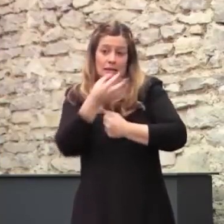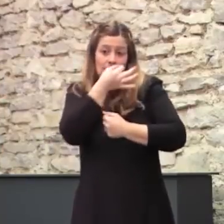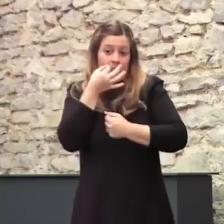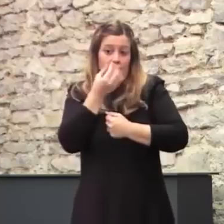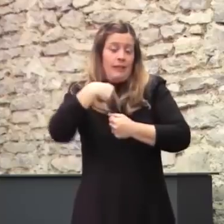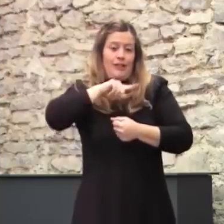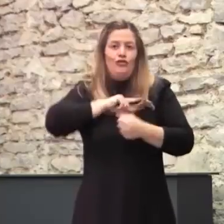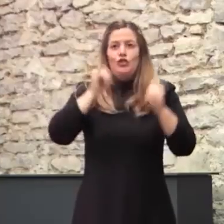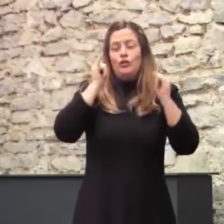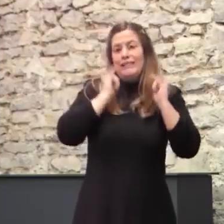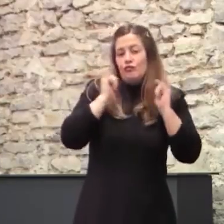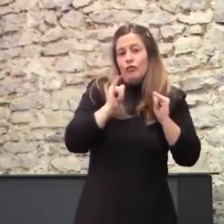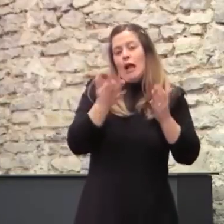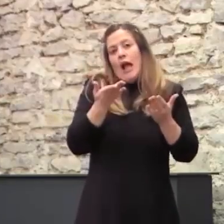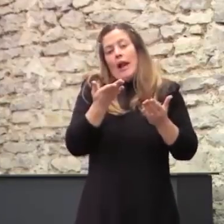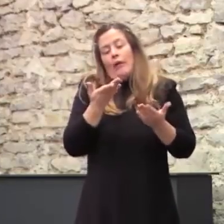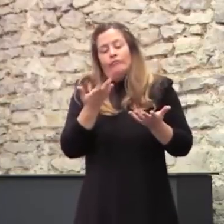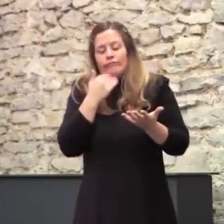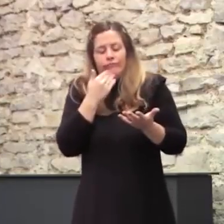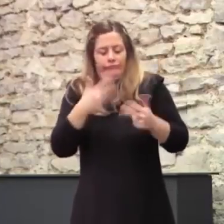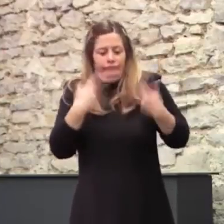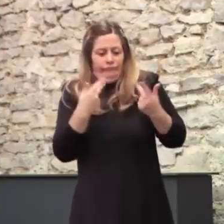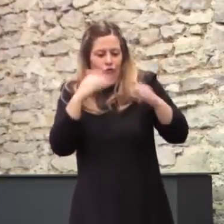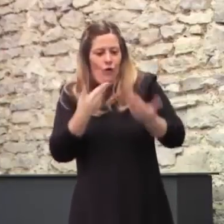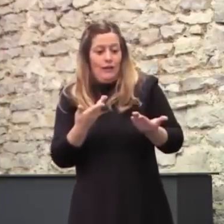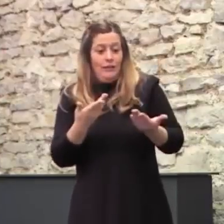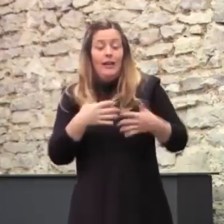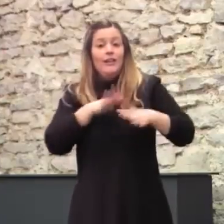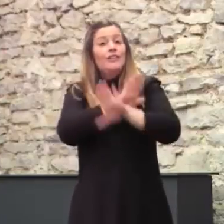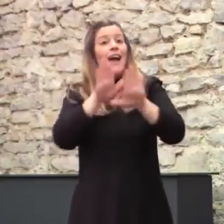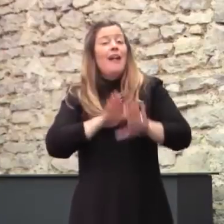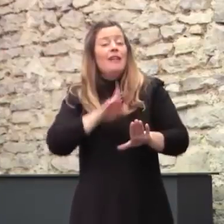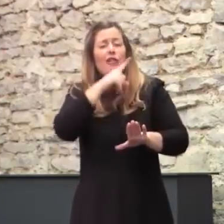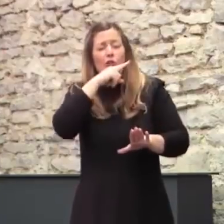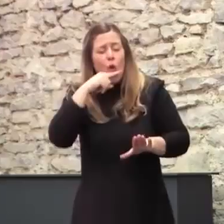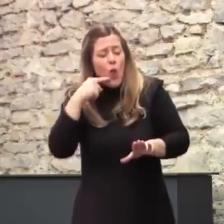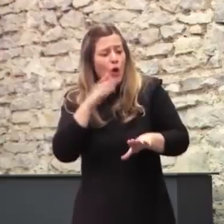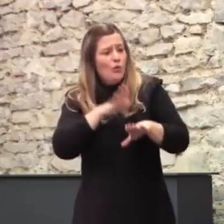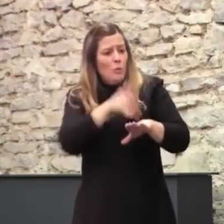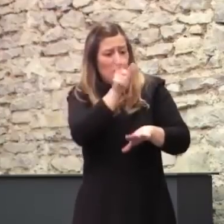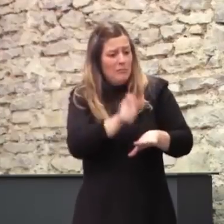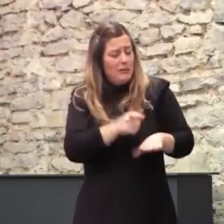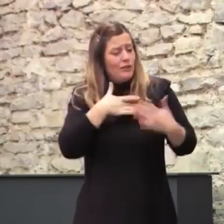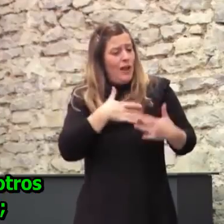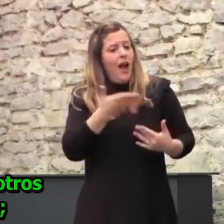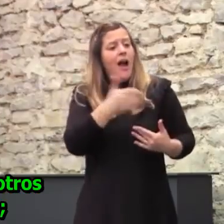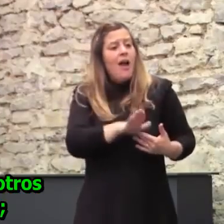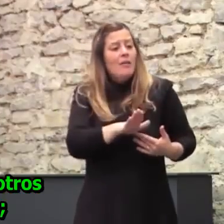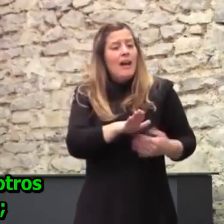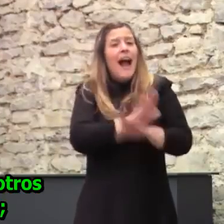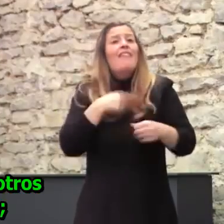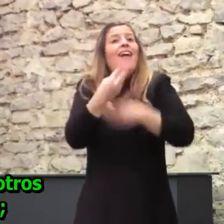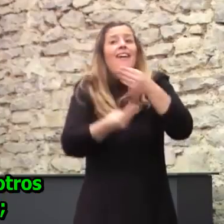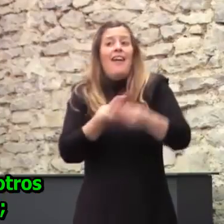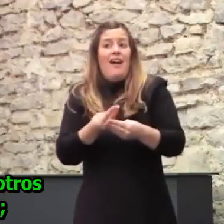tampoco. Entonces, el lunes hay que volver a trabajar. ¿Y qué haces con el duelo? ¿Te lo trabajas tú sola? ¿Con ayuda de quién? La sociedad